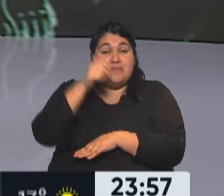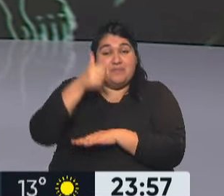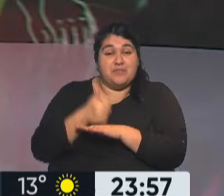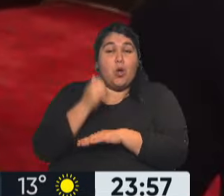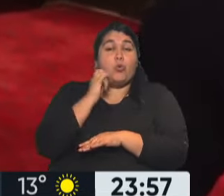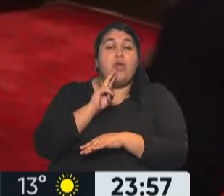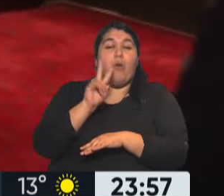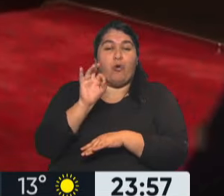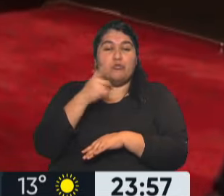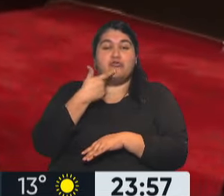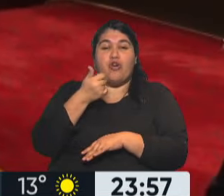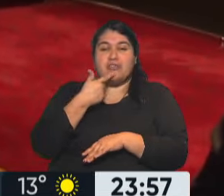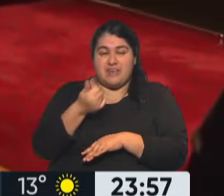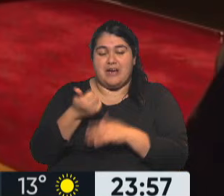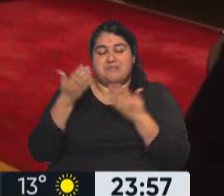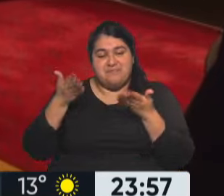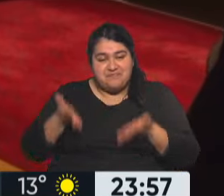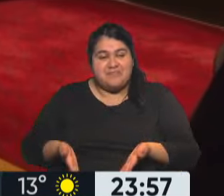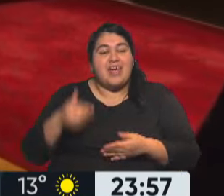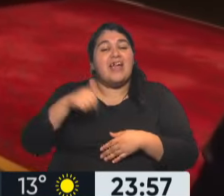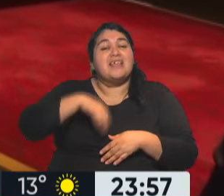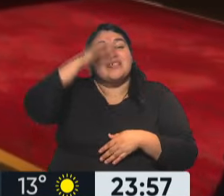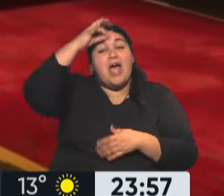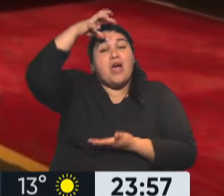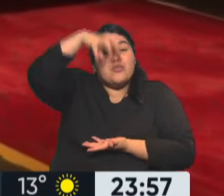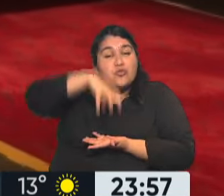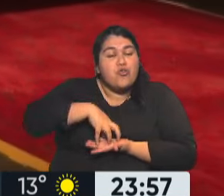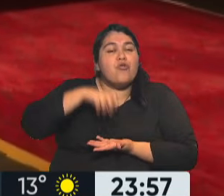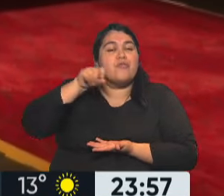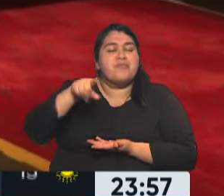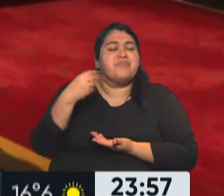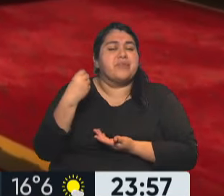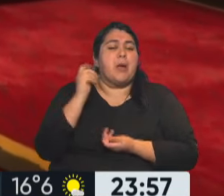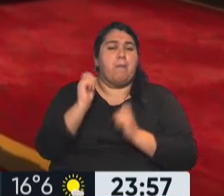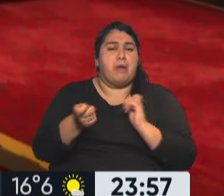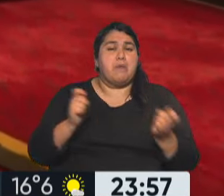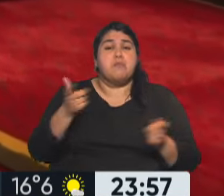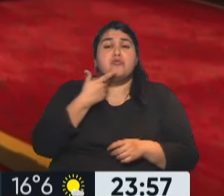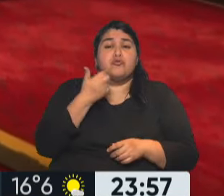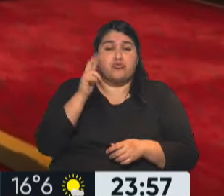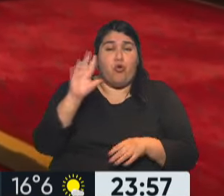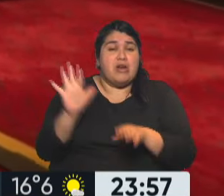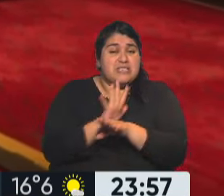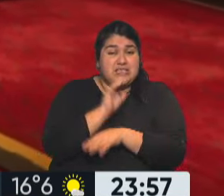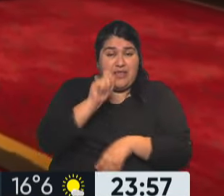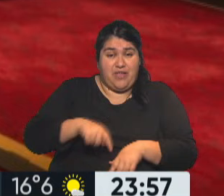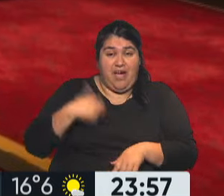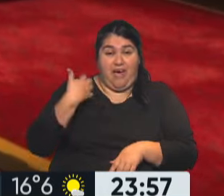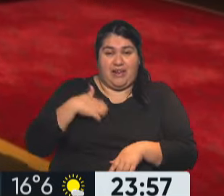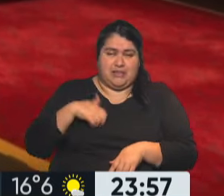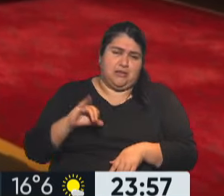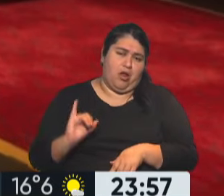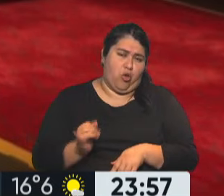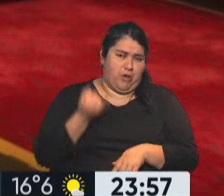Sosa. Así es, Daniel, nos encontramos en el Teatro Politeama porque se están entregando los premios Sur al cine argentino, a lo mejor del cine argentino,